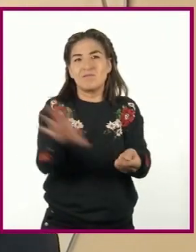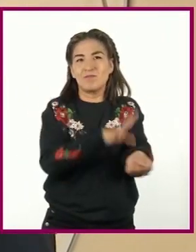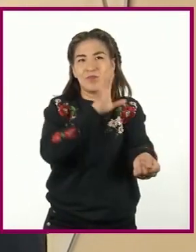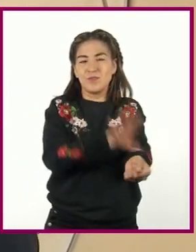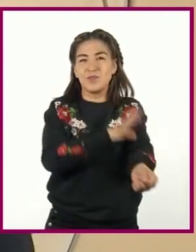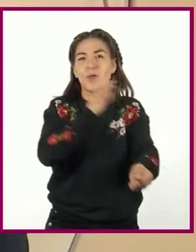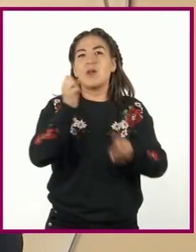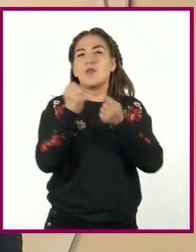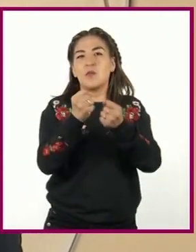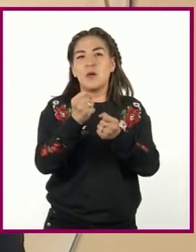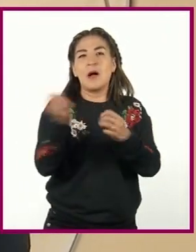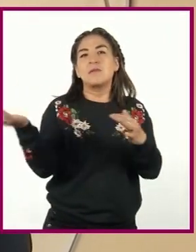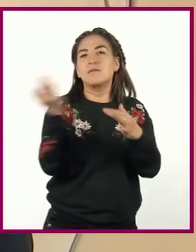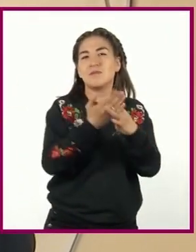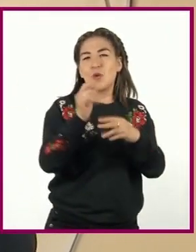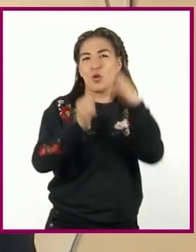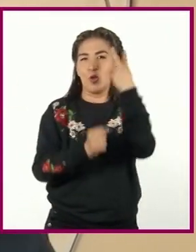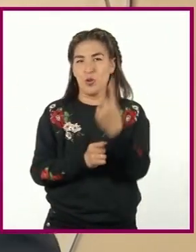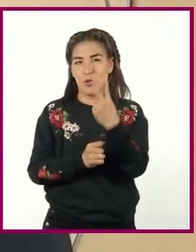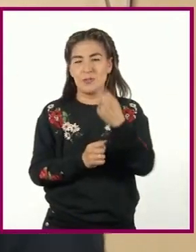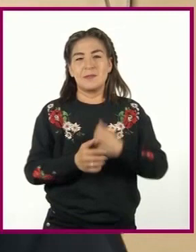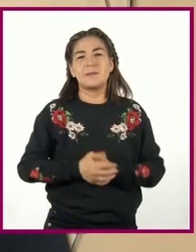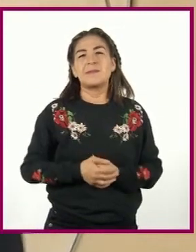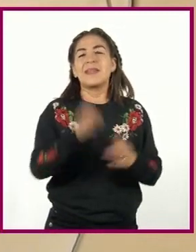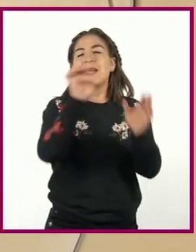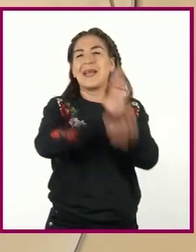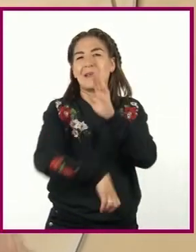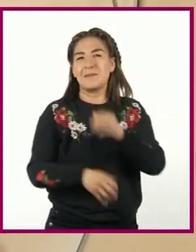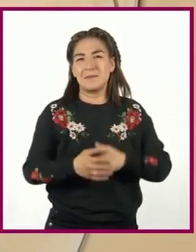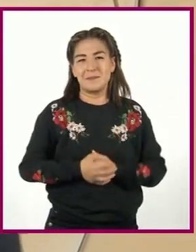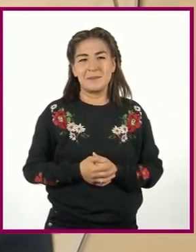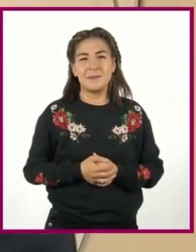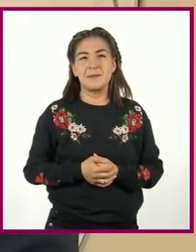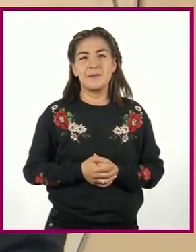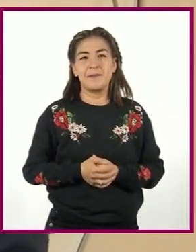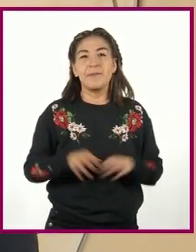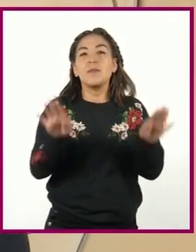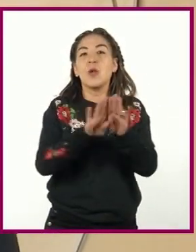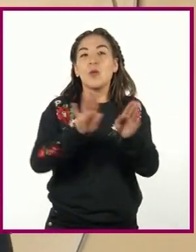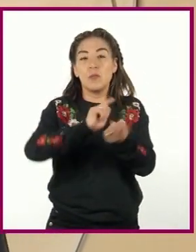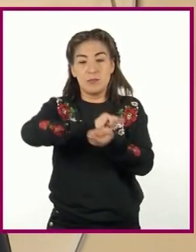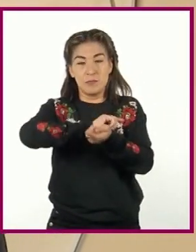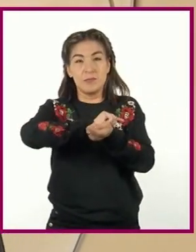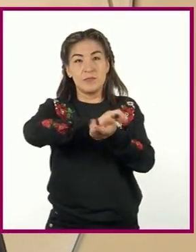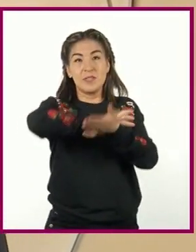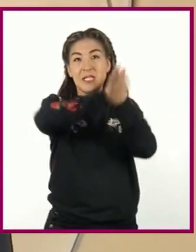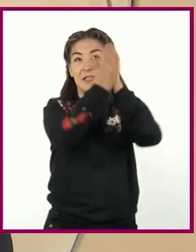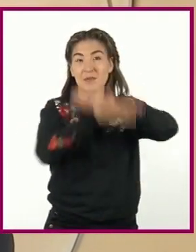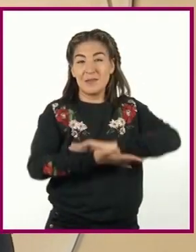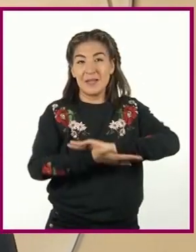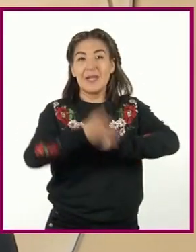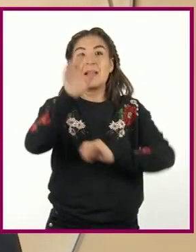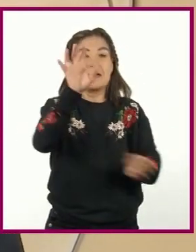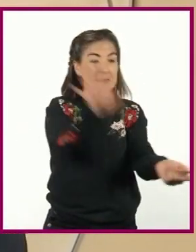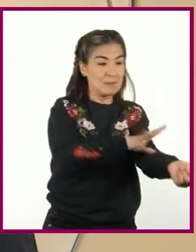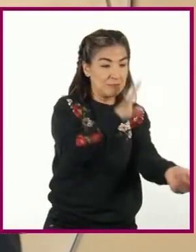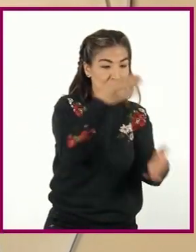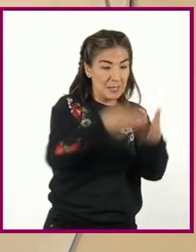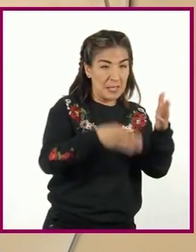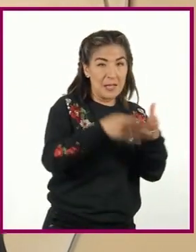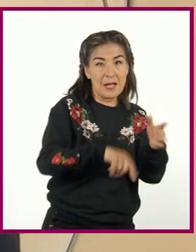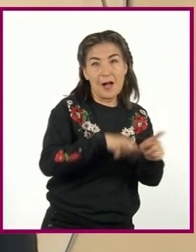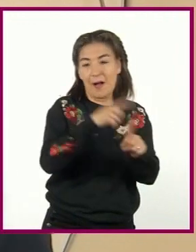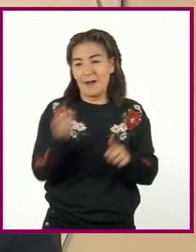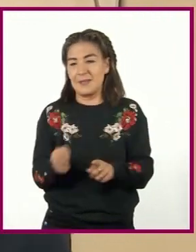eléctrico entre dos puntos. Es decir, se transforma la energía mecánica en eléctrica.